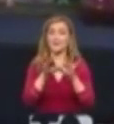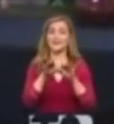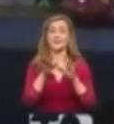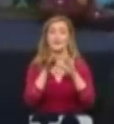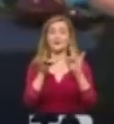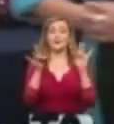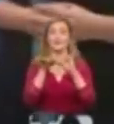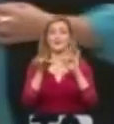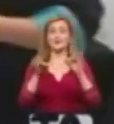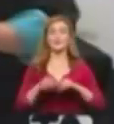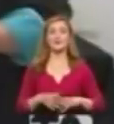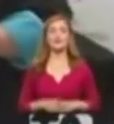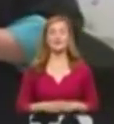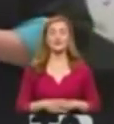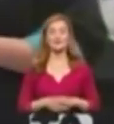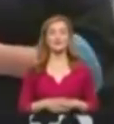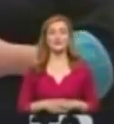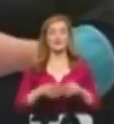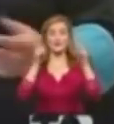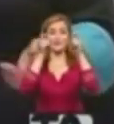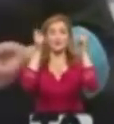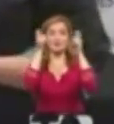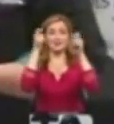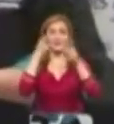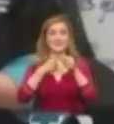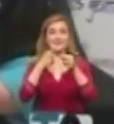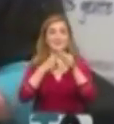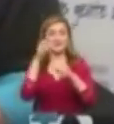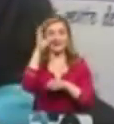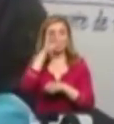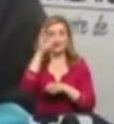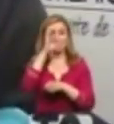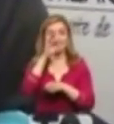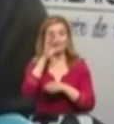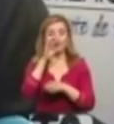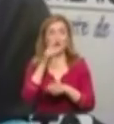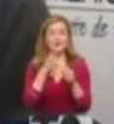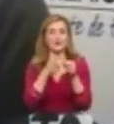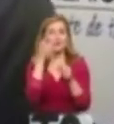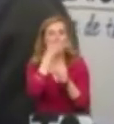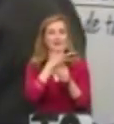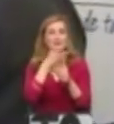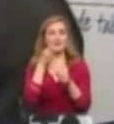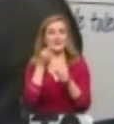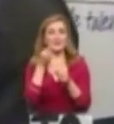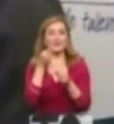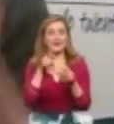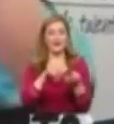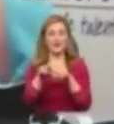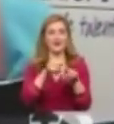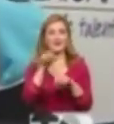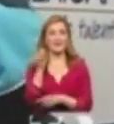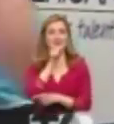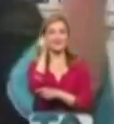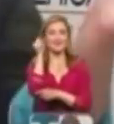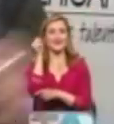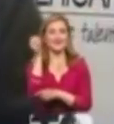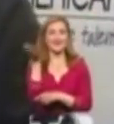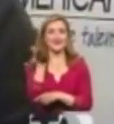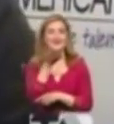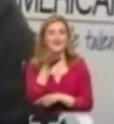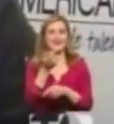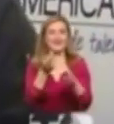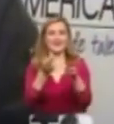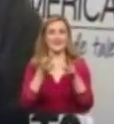piropo. En estas fiestas de Quito busco a un lindo quiteño que me haga ganar el concurso. ¡Ay, perdón! Que